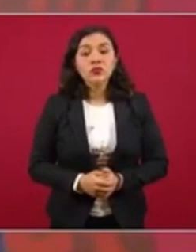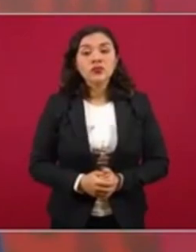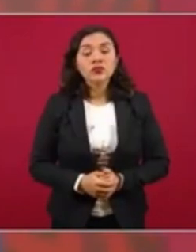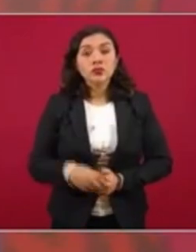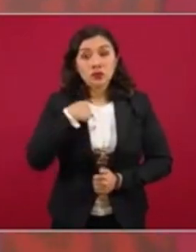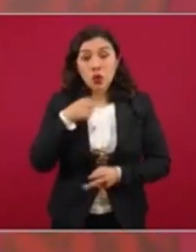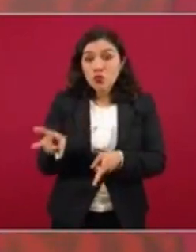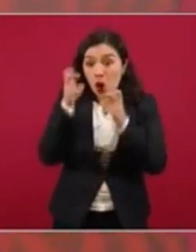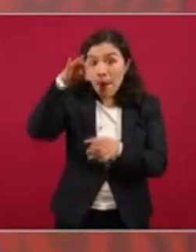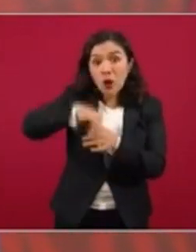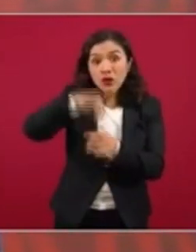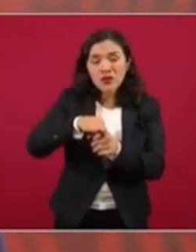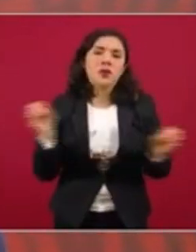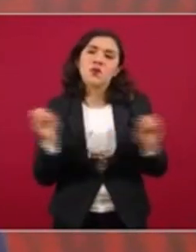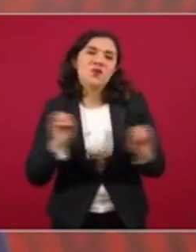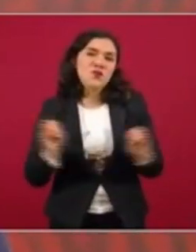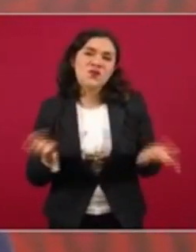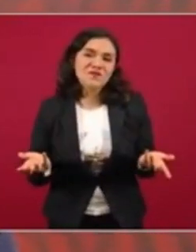nos hemos robado elecciones.